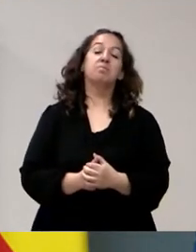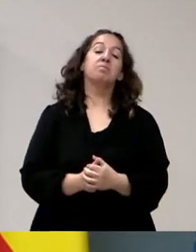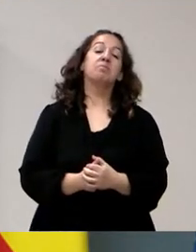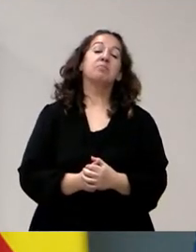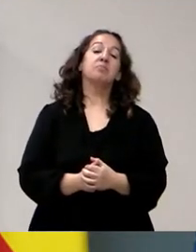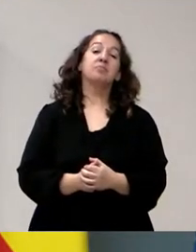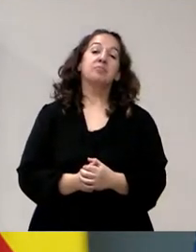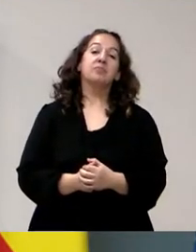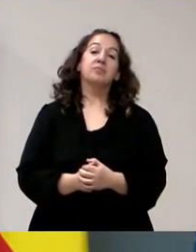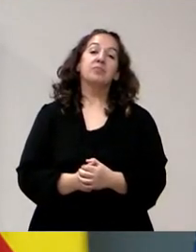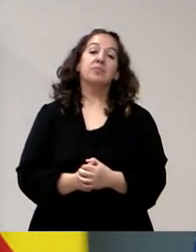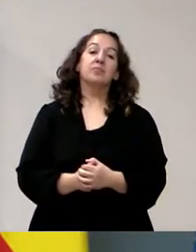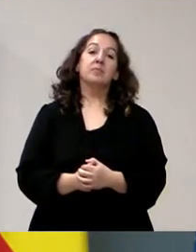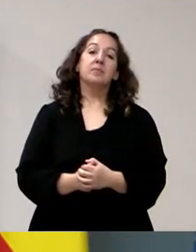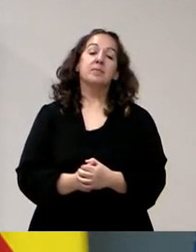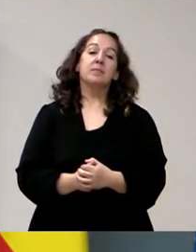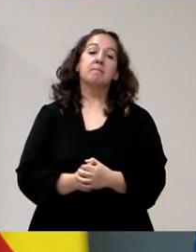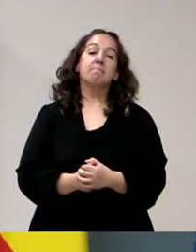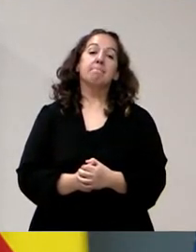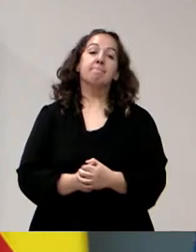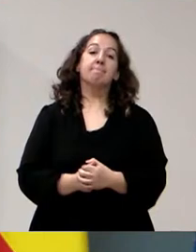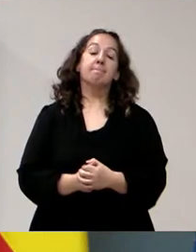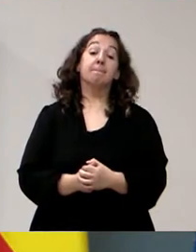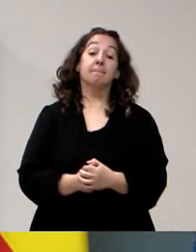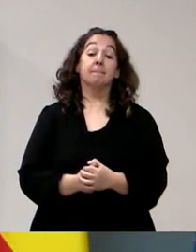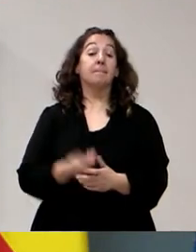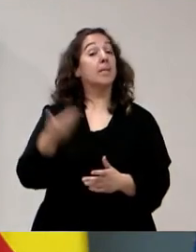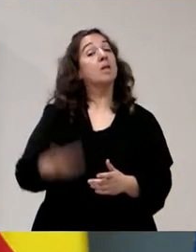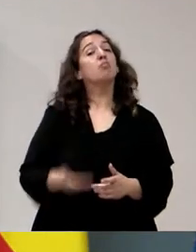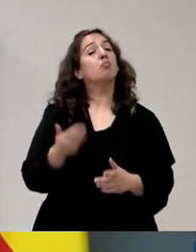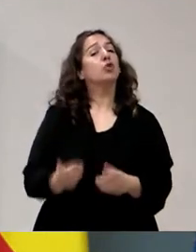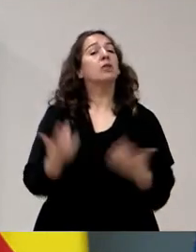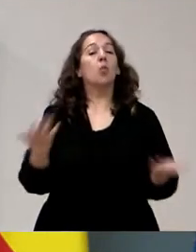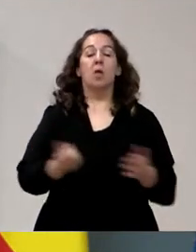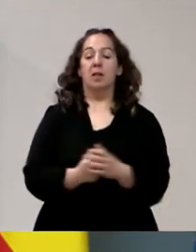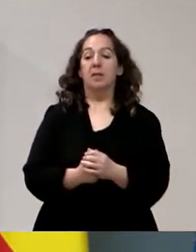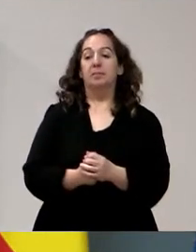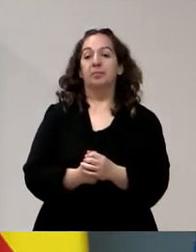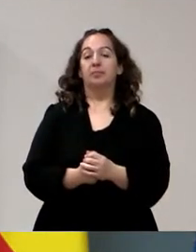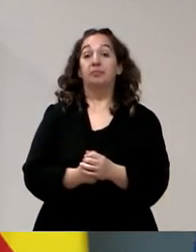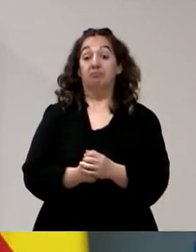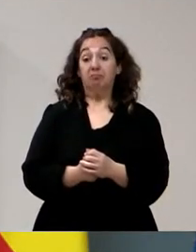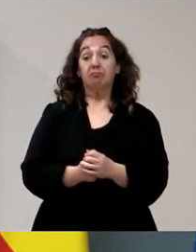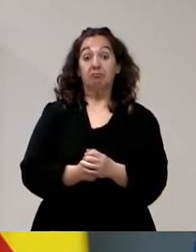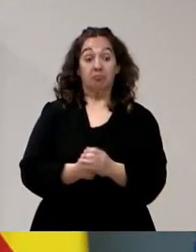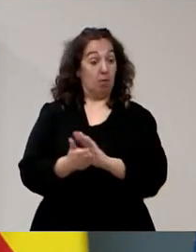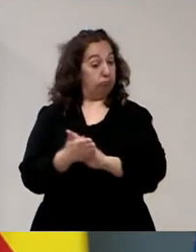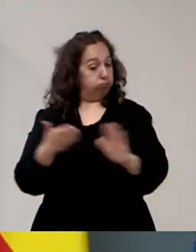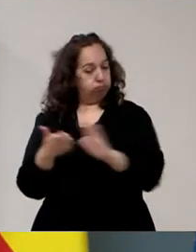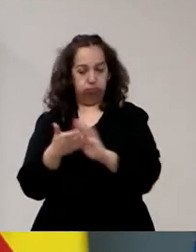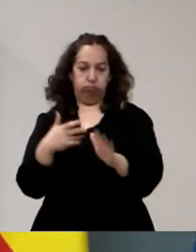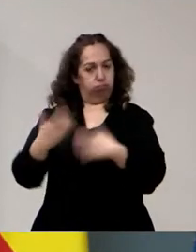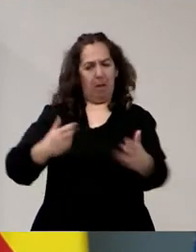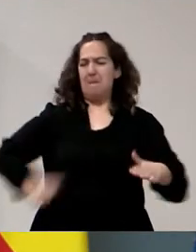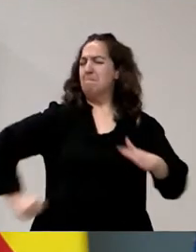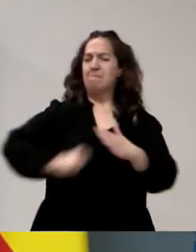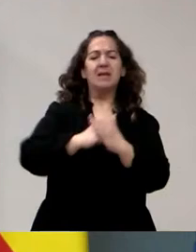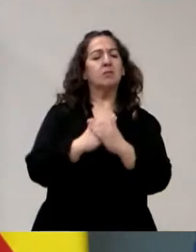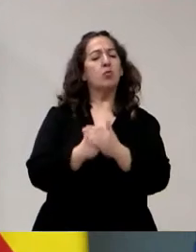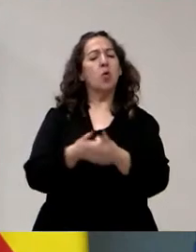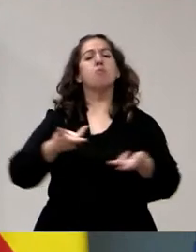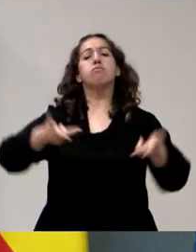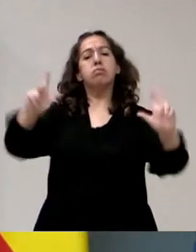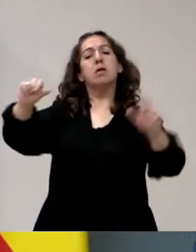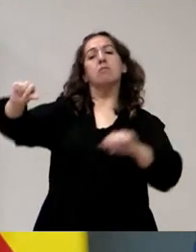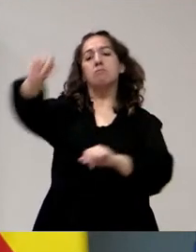perdón eh Lo importante es que eh se va a acelerar eh al máximo la licitación